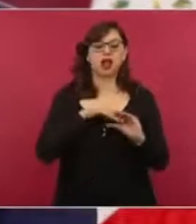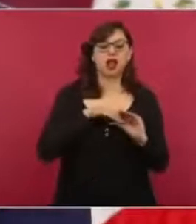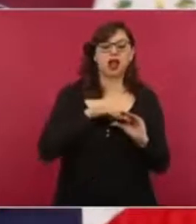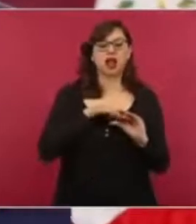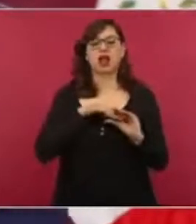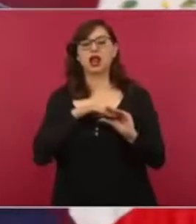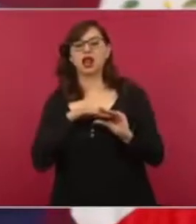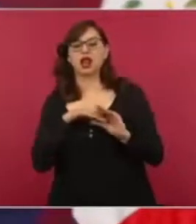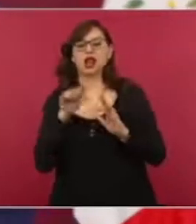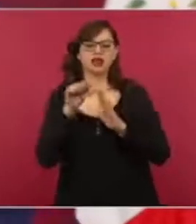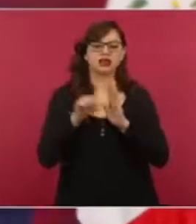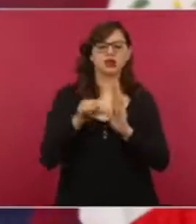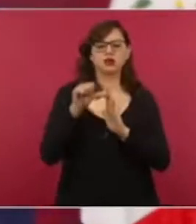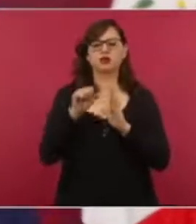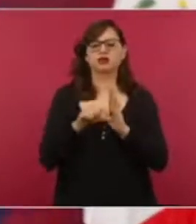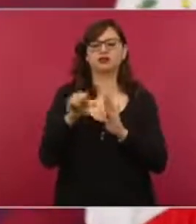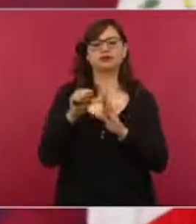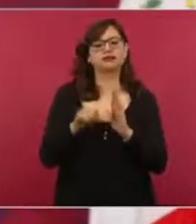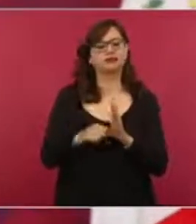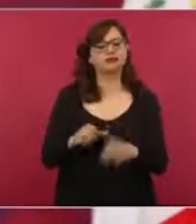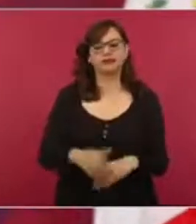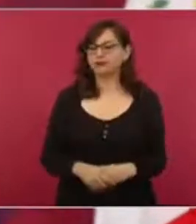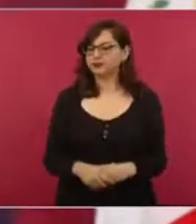si se va